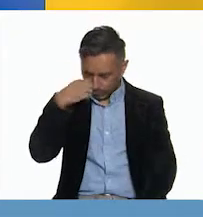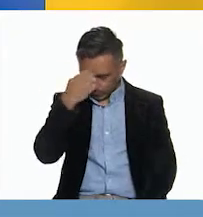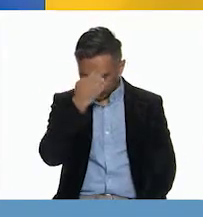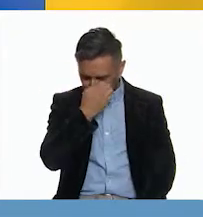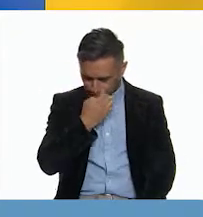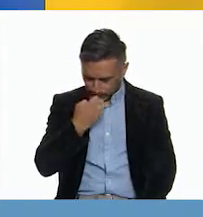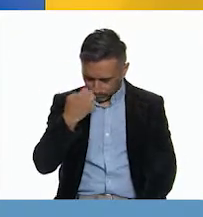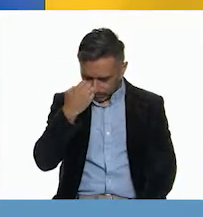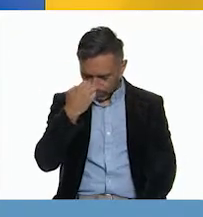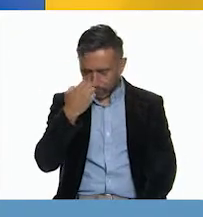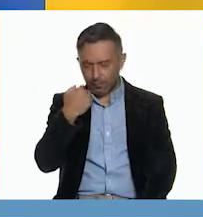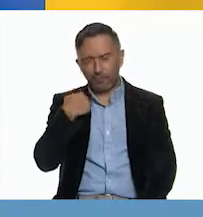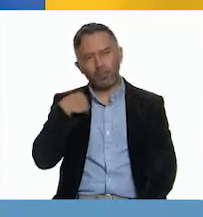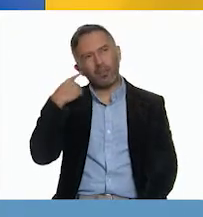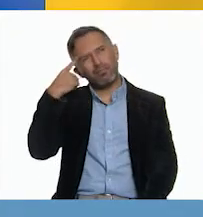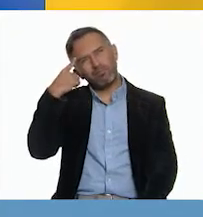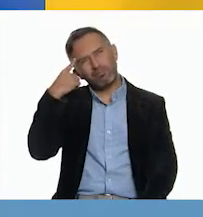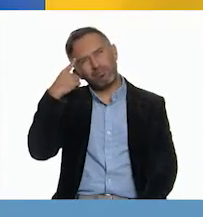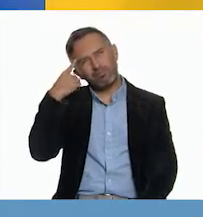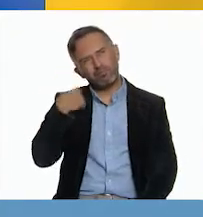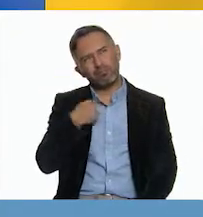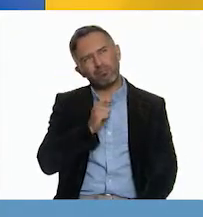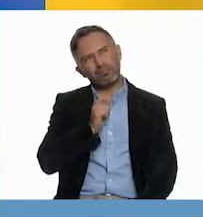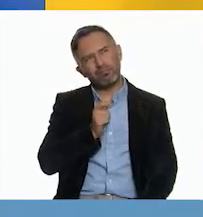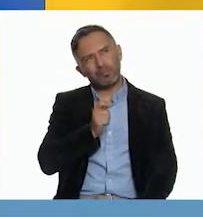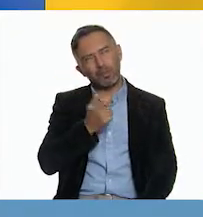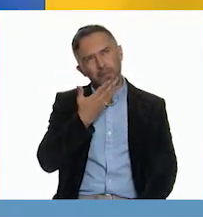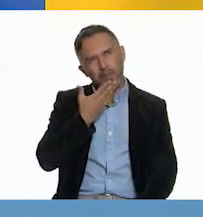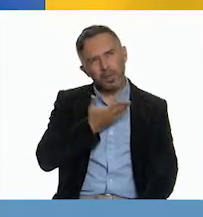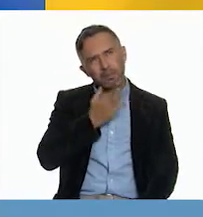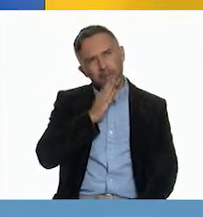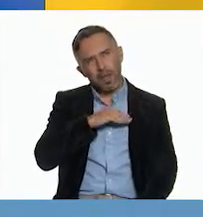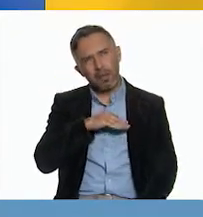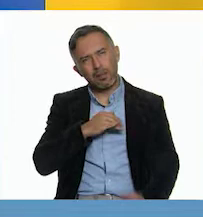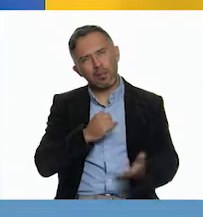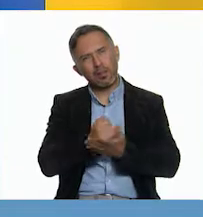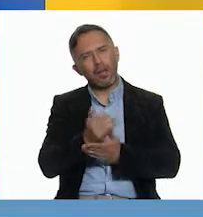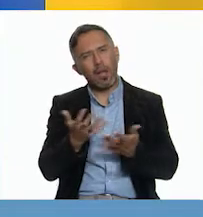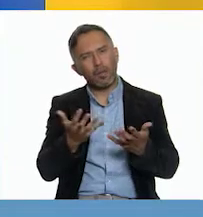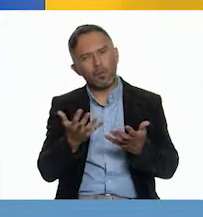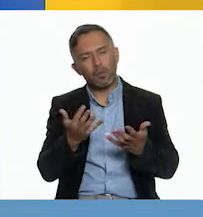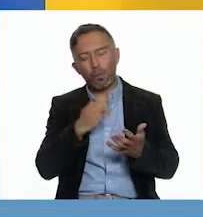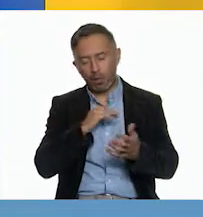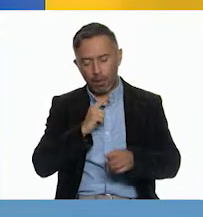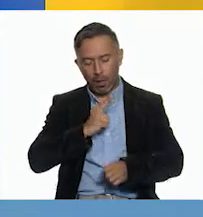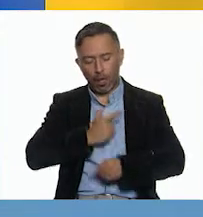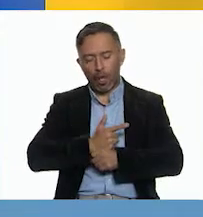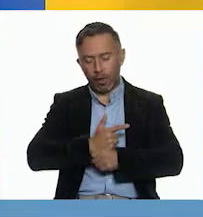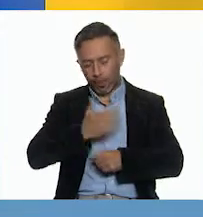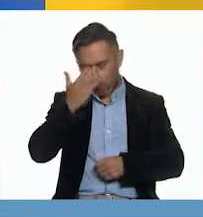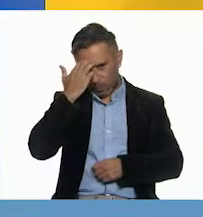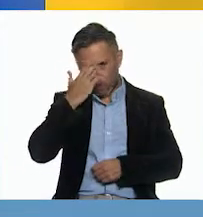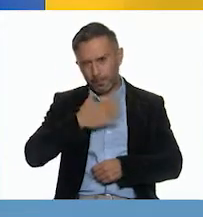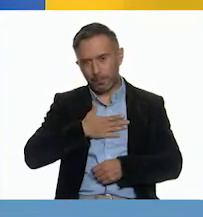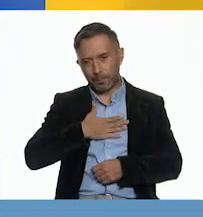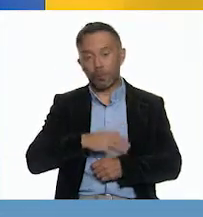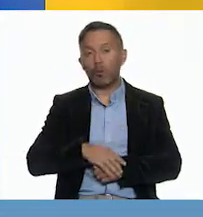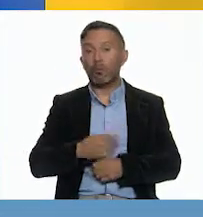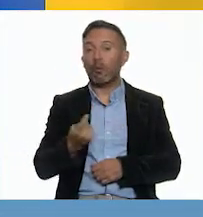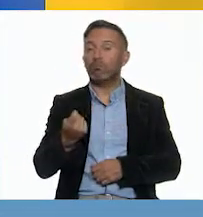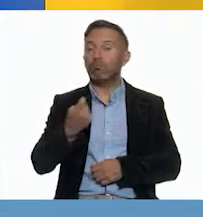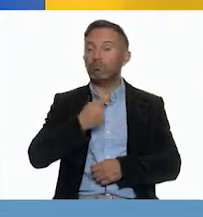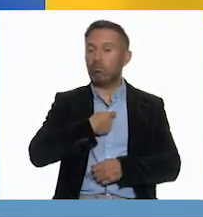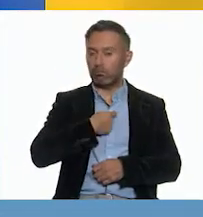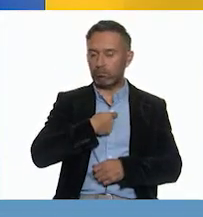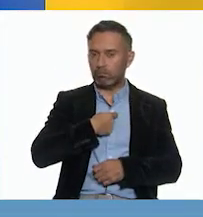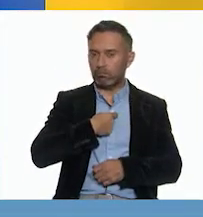hacemos y por qué lo hacemos, que logramos conocernos un poco mejor, no solo a nosotros mismos, sino